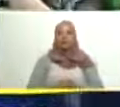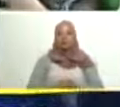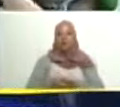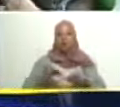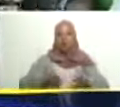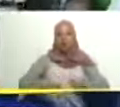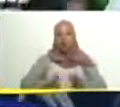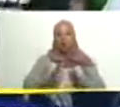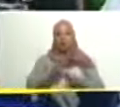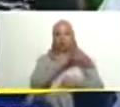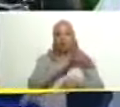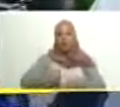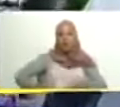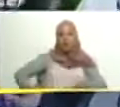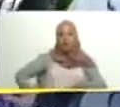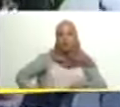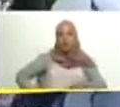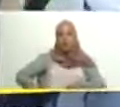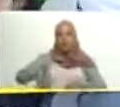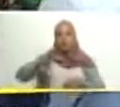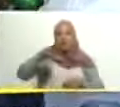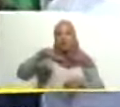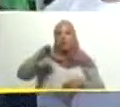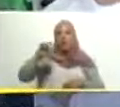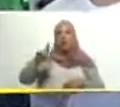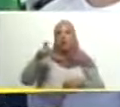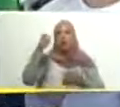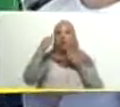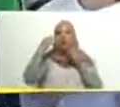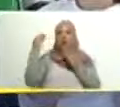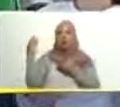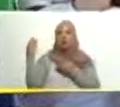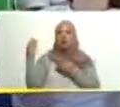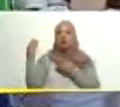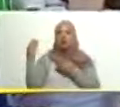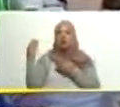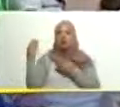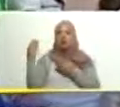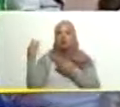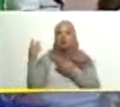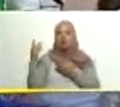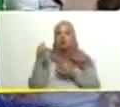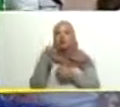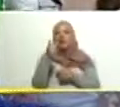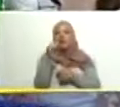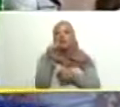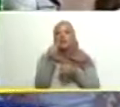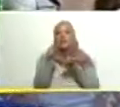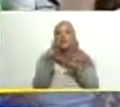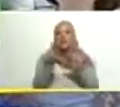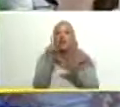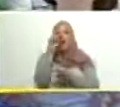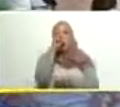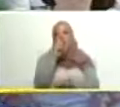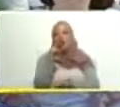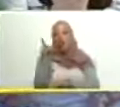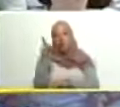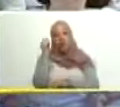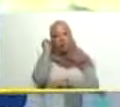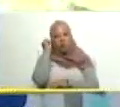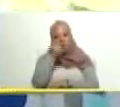Michelle, presidenta Michelle, querida presidenta, Michelle tiene 16 años.